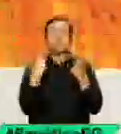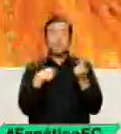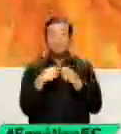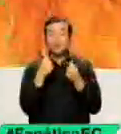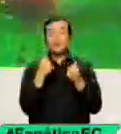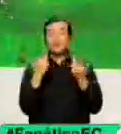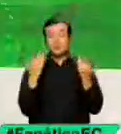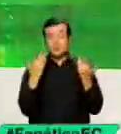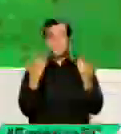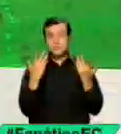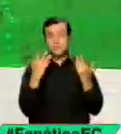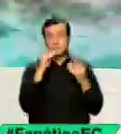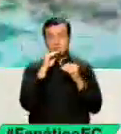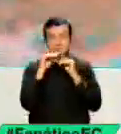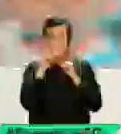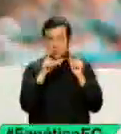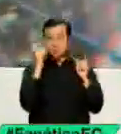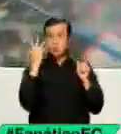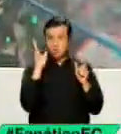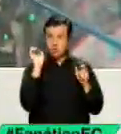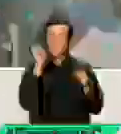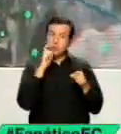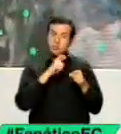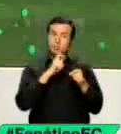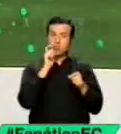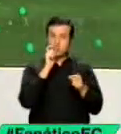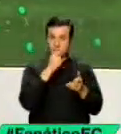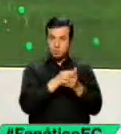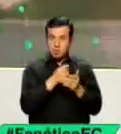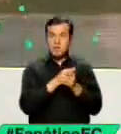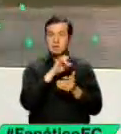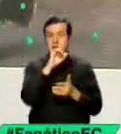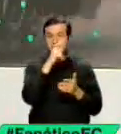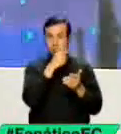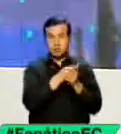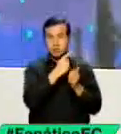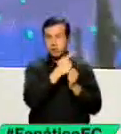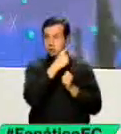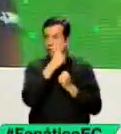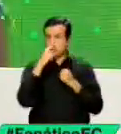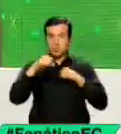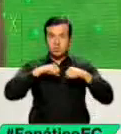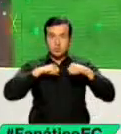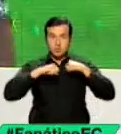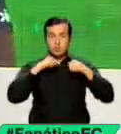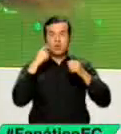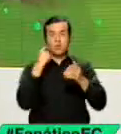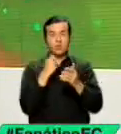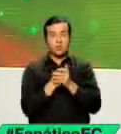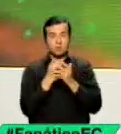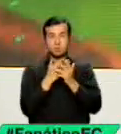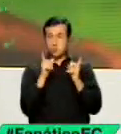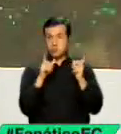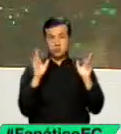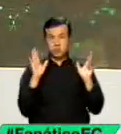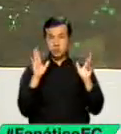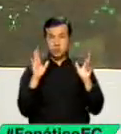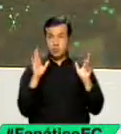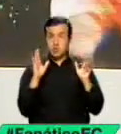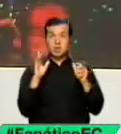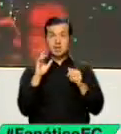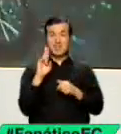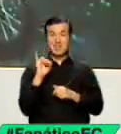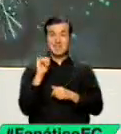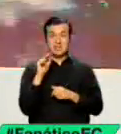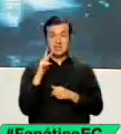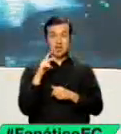a la venta. Bueno, los superhinchas pueden hacerlo ya o pudieron hacerlo desde el día sábado, cada uno de los trámites para acceder a las mismas. Quienes no son super hinchas, hay